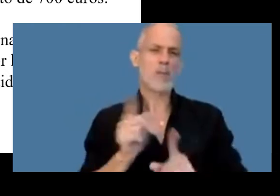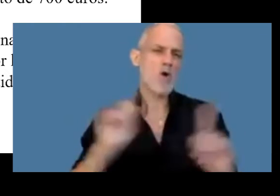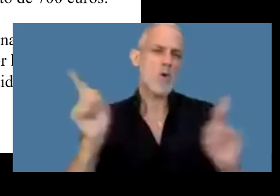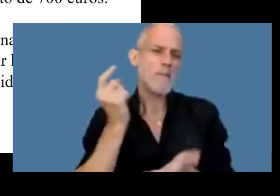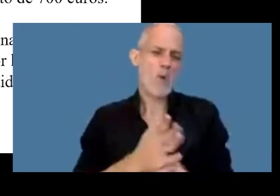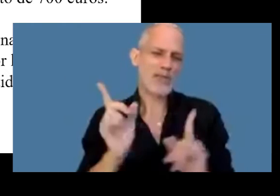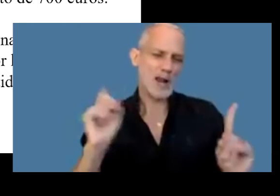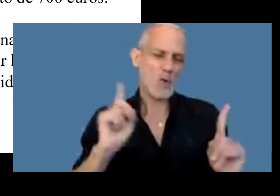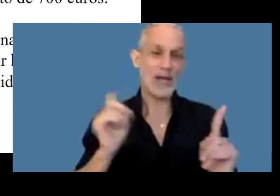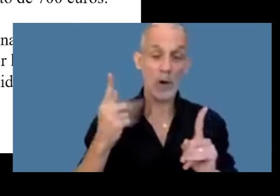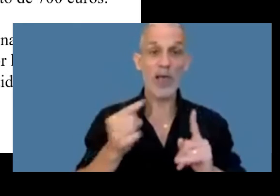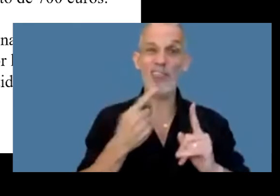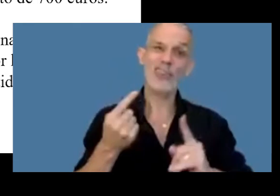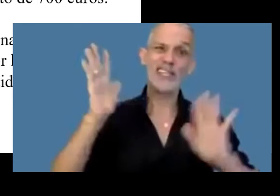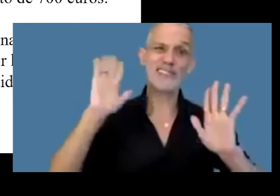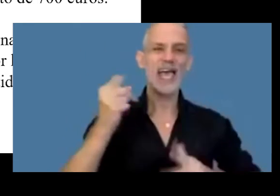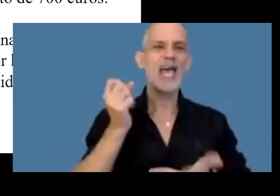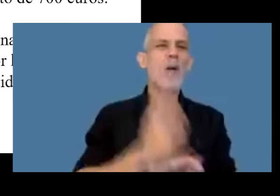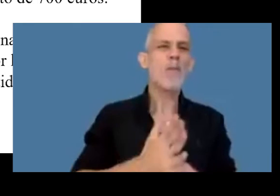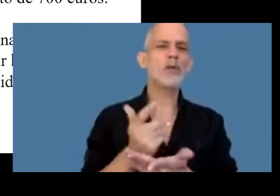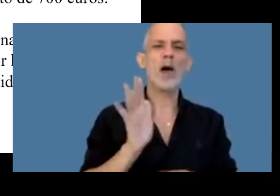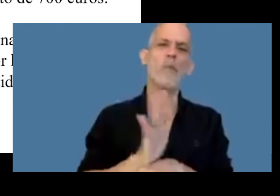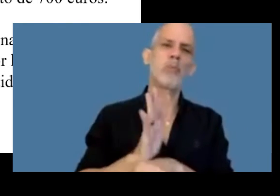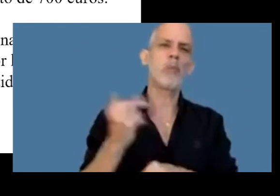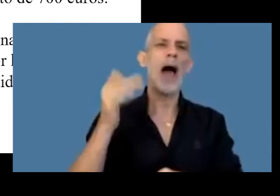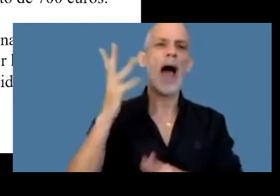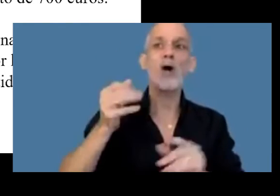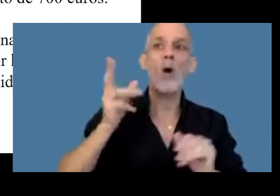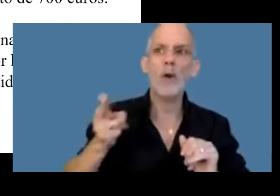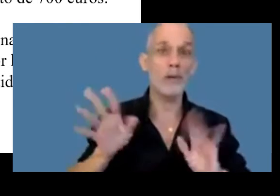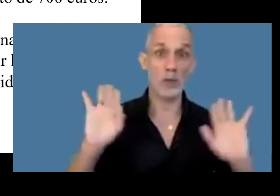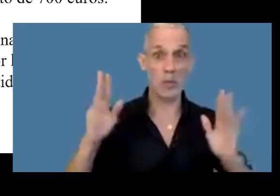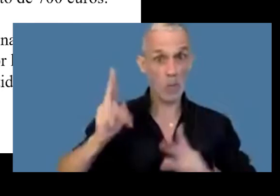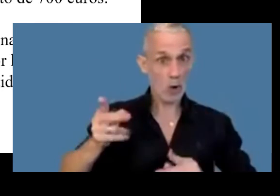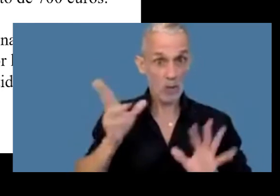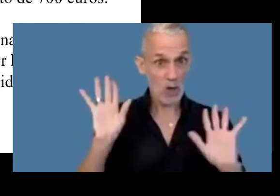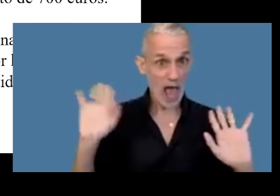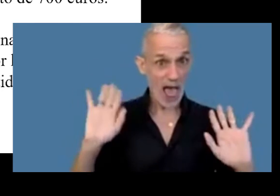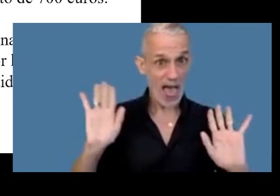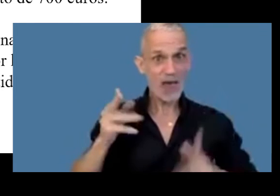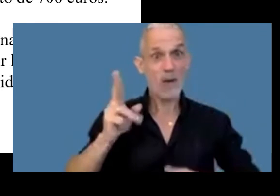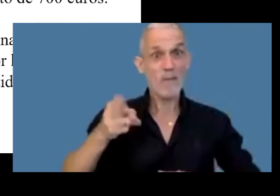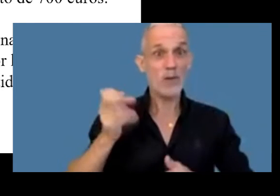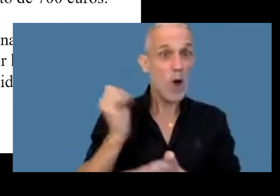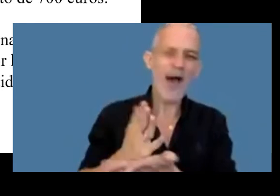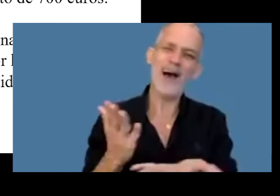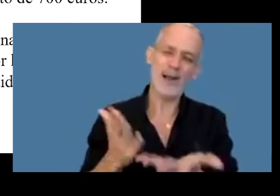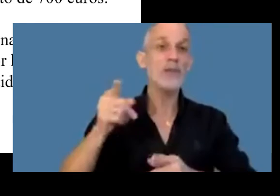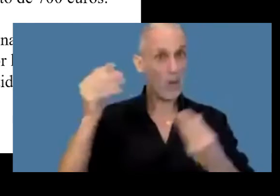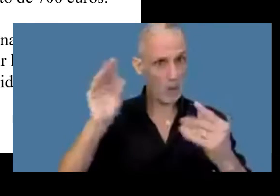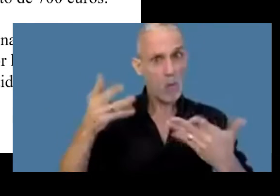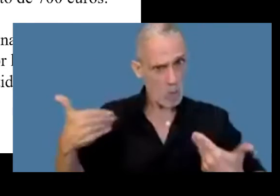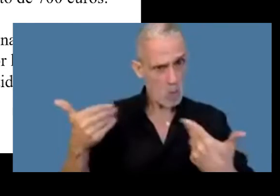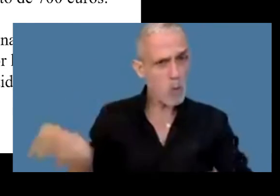porque sostienen que la multa sería una sanción por hacer algo prohibido. Y acá no es que está prohibido, está permitido, pero para